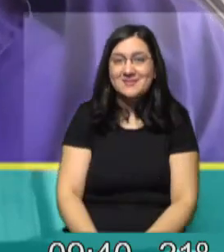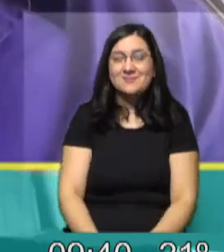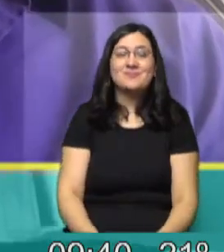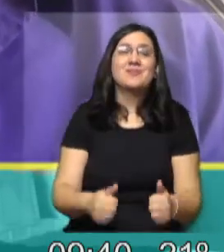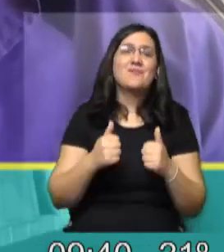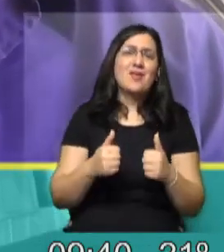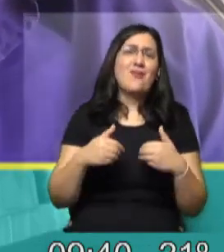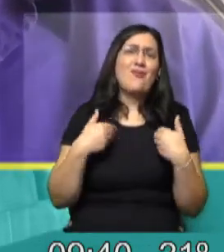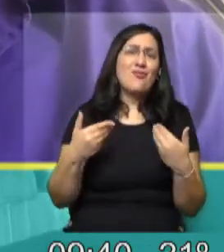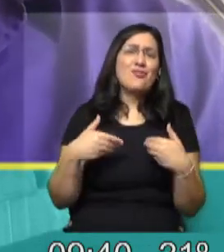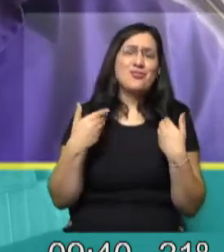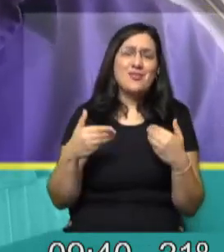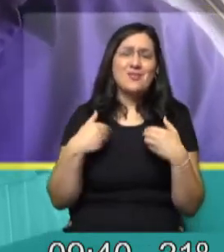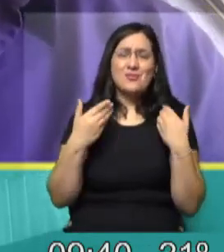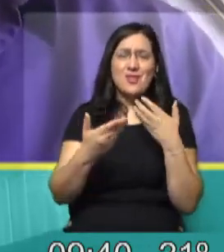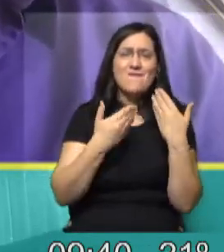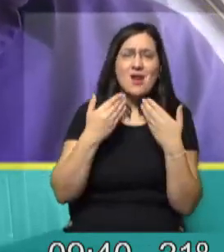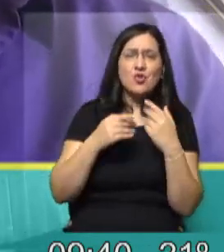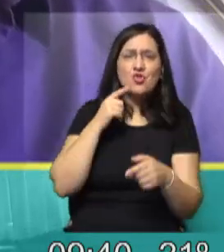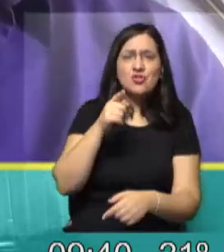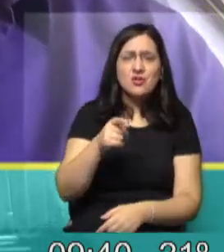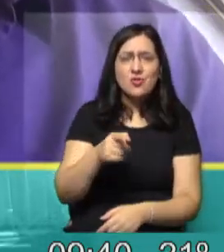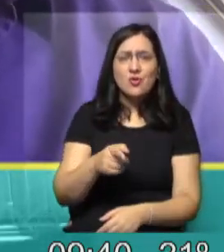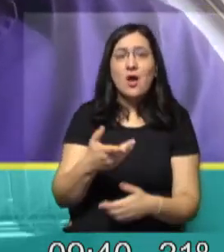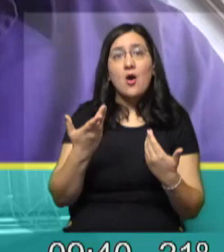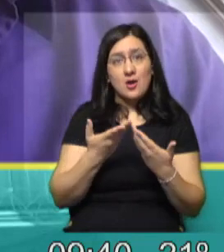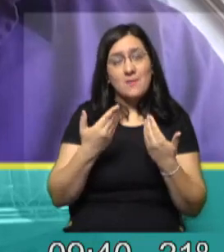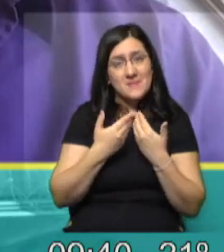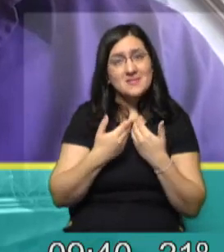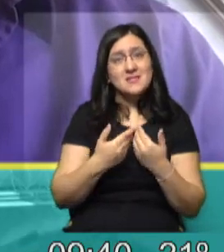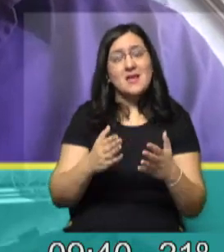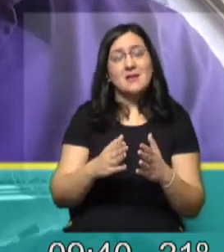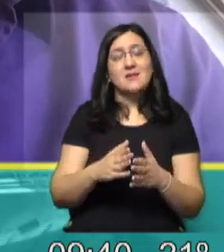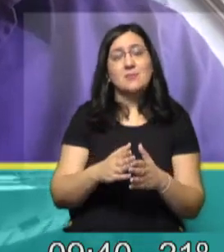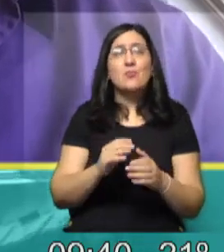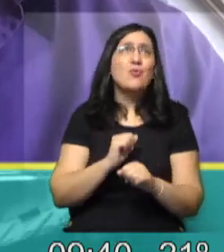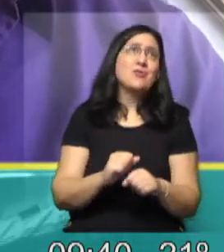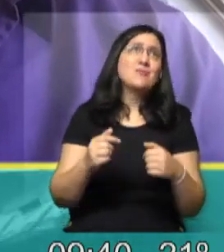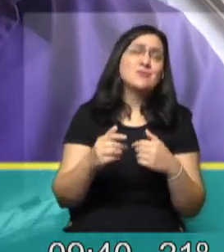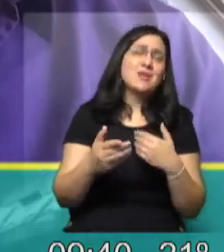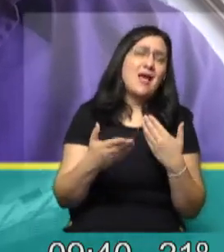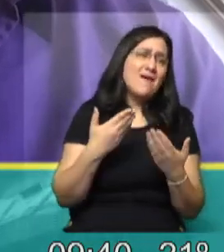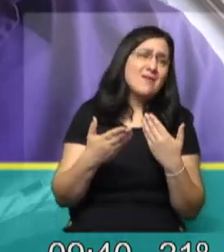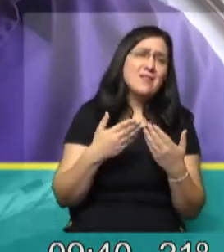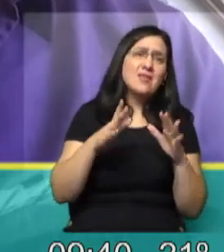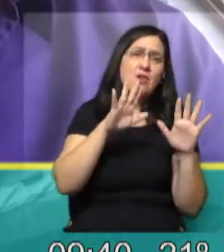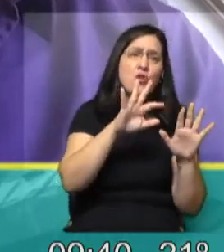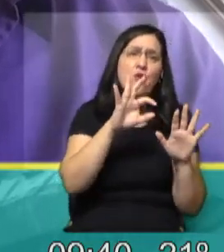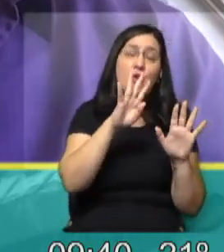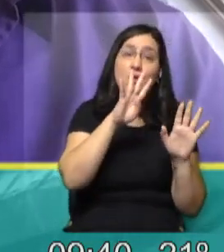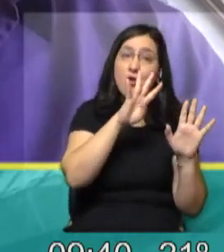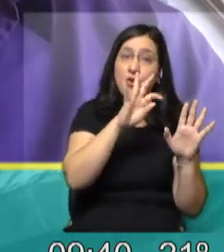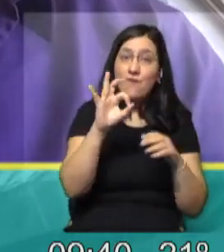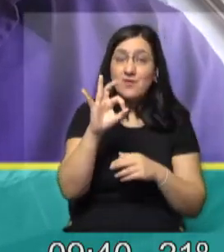recontra contentos de de estar hablando contigo vamos a arrancar por el principio Porque podríamos hablar de 90 países